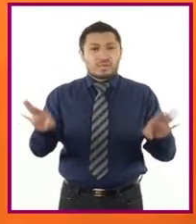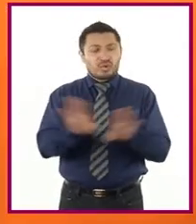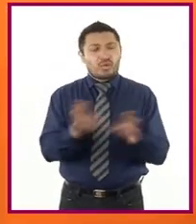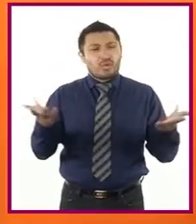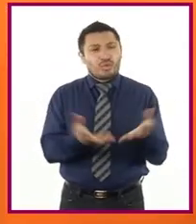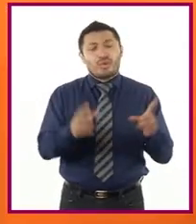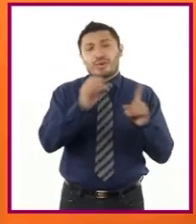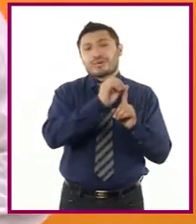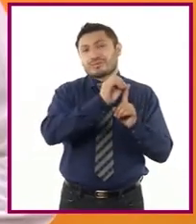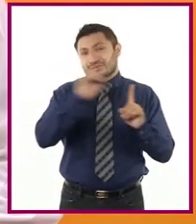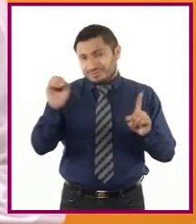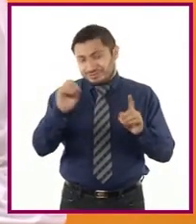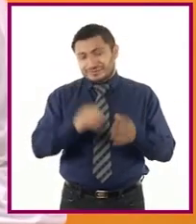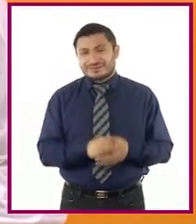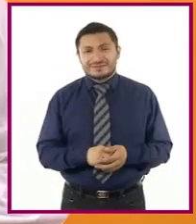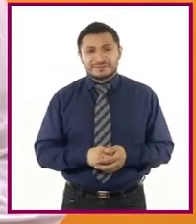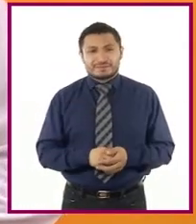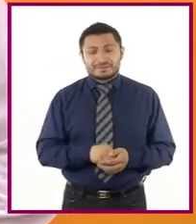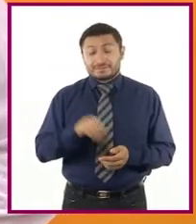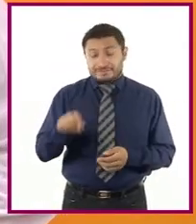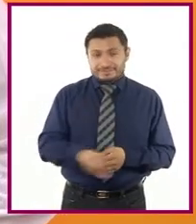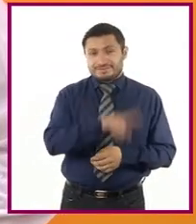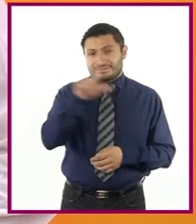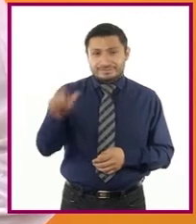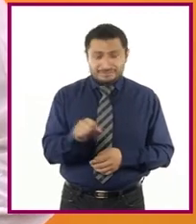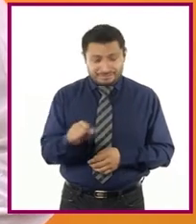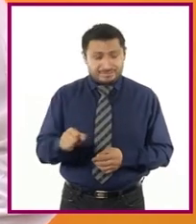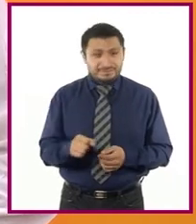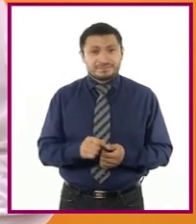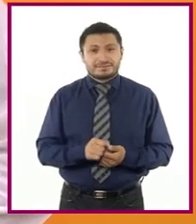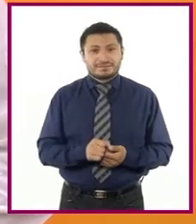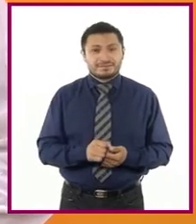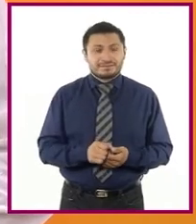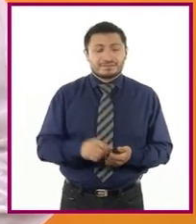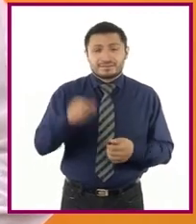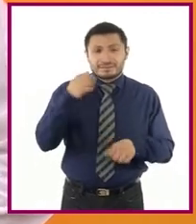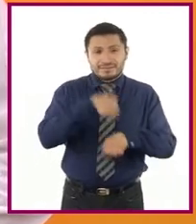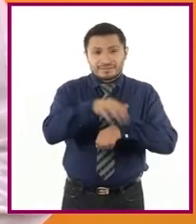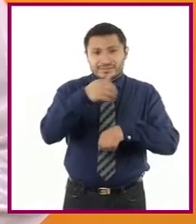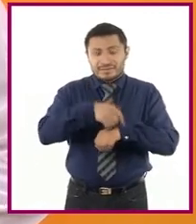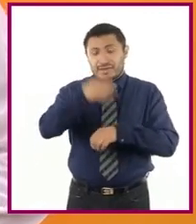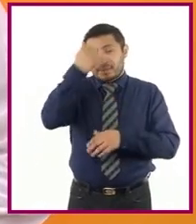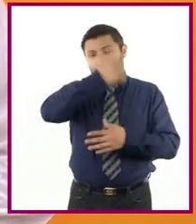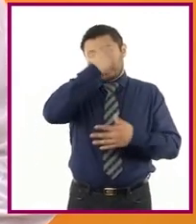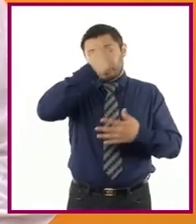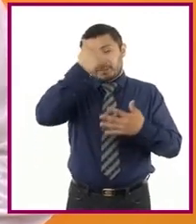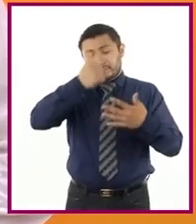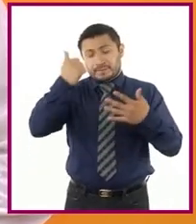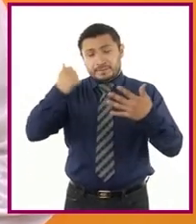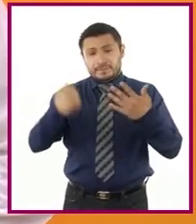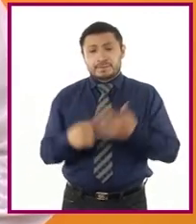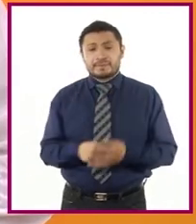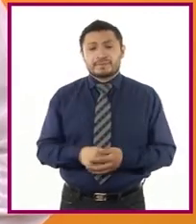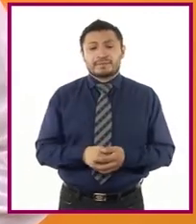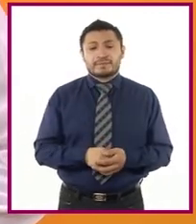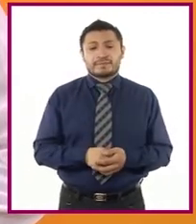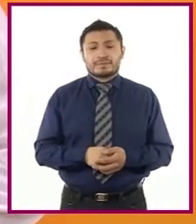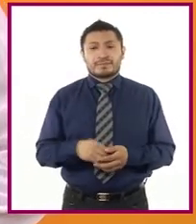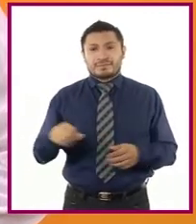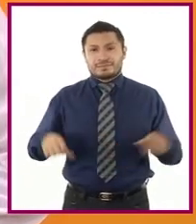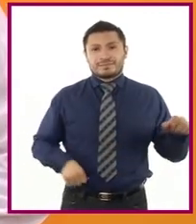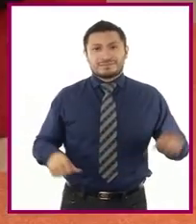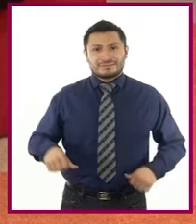el cursograma. Después, se enumera una por una las operaciones y acciones